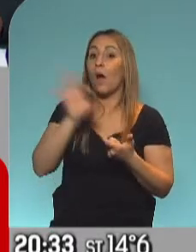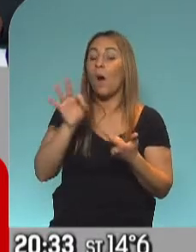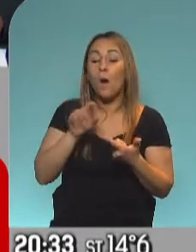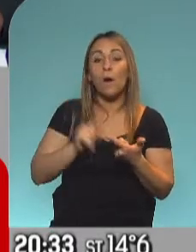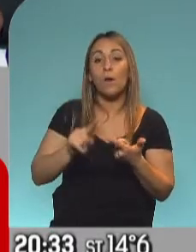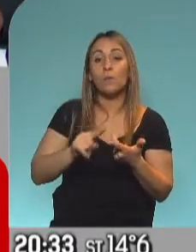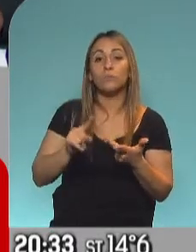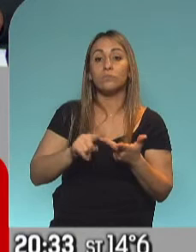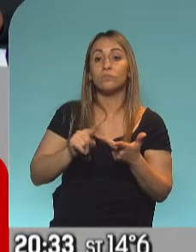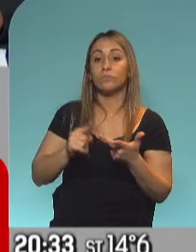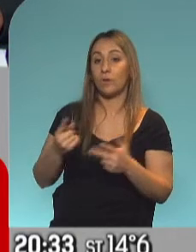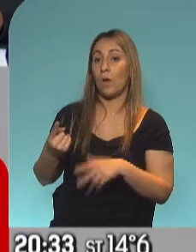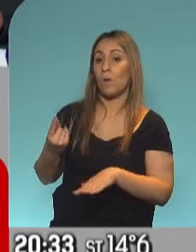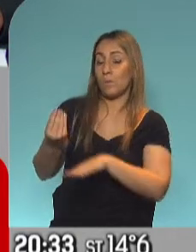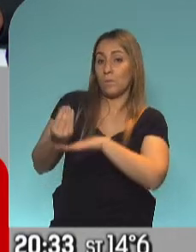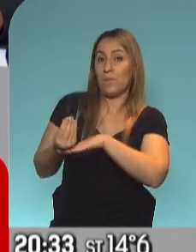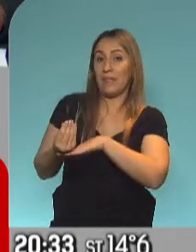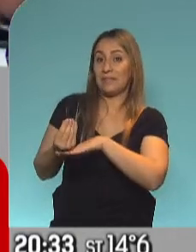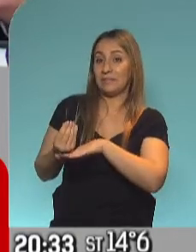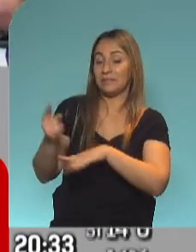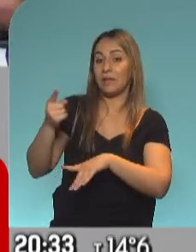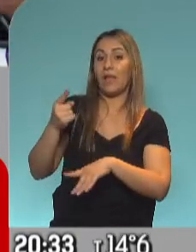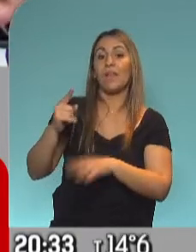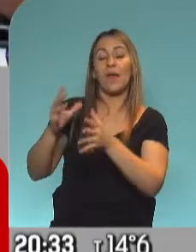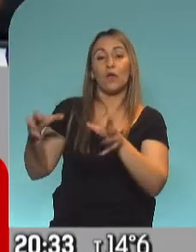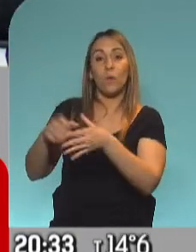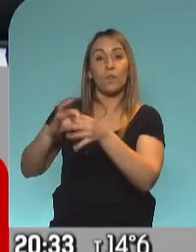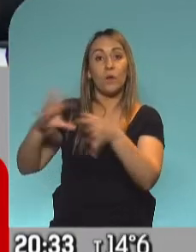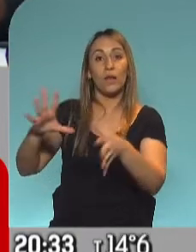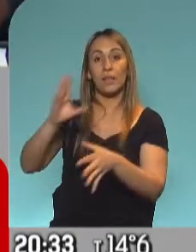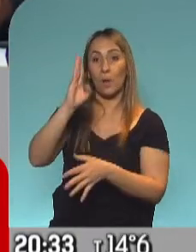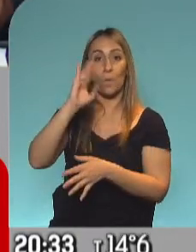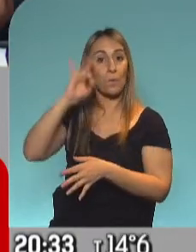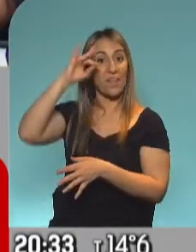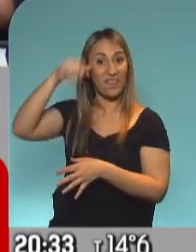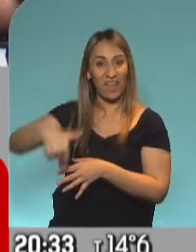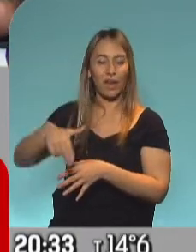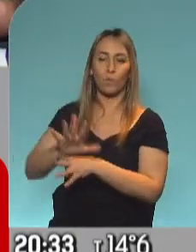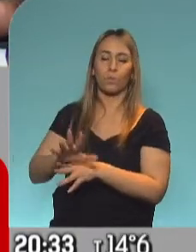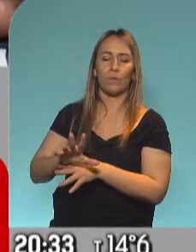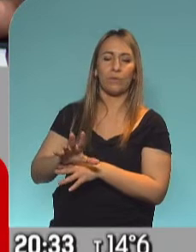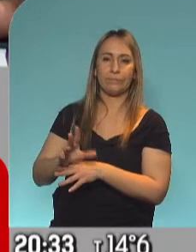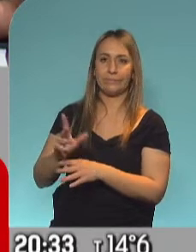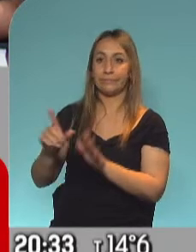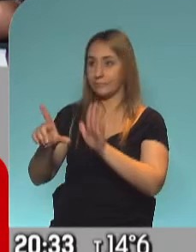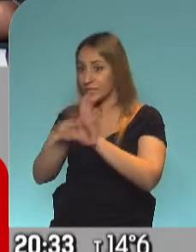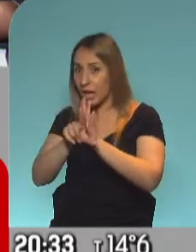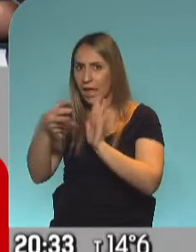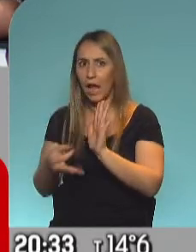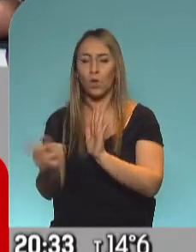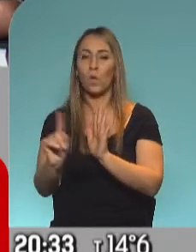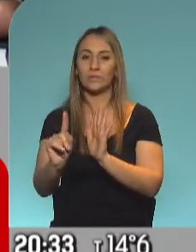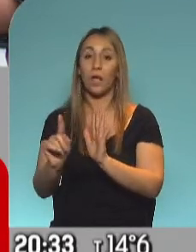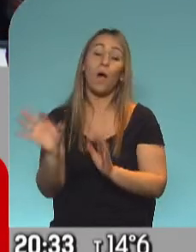deslegitimar una presidencia de Joe Biden, del demócrata. Bueno, eso podría ser una de las estrategias, o también la de matizar su